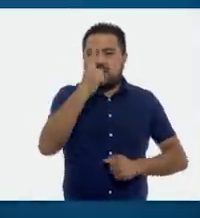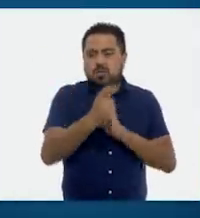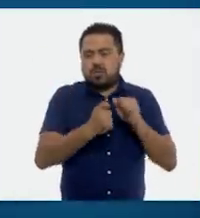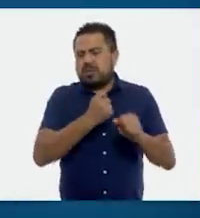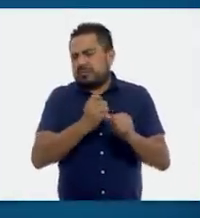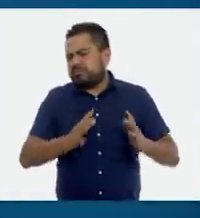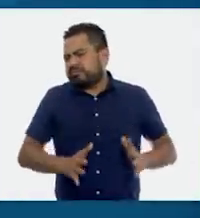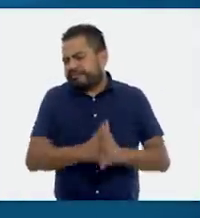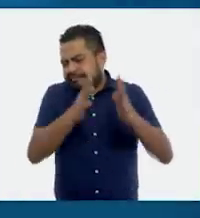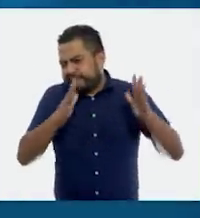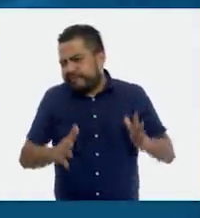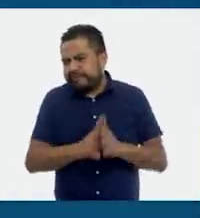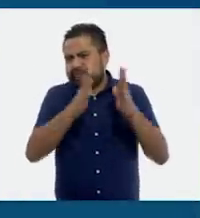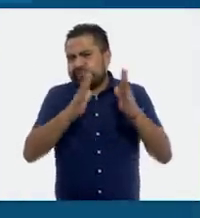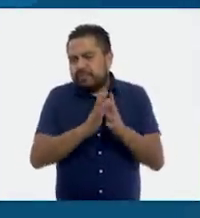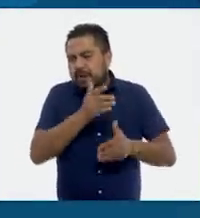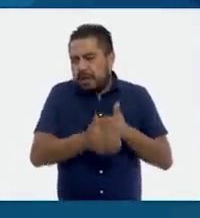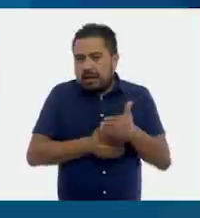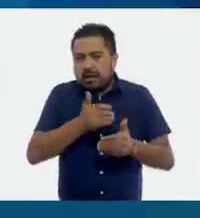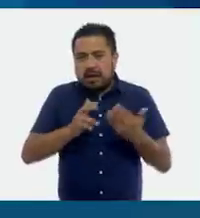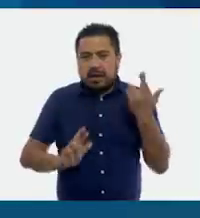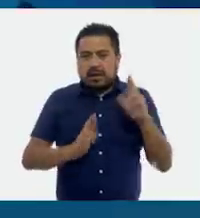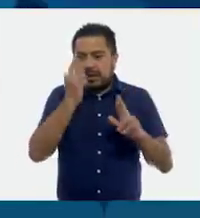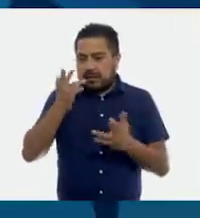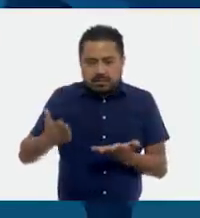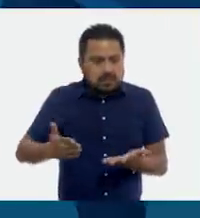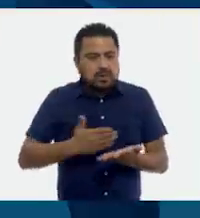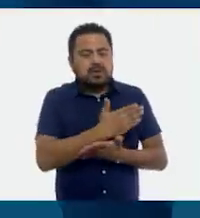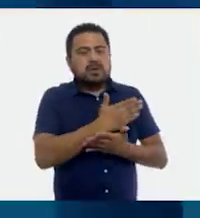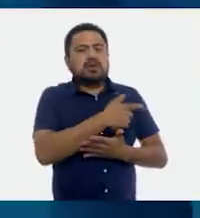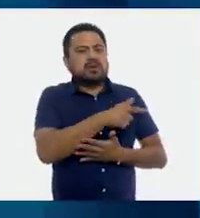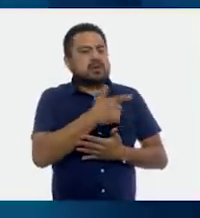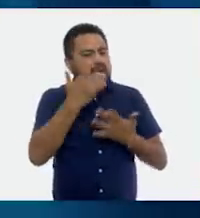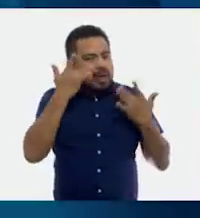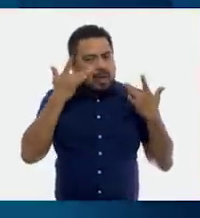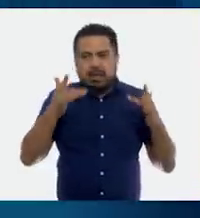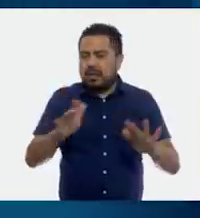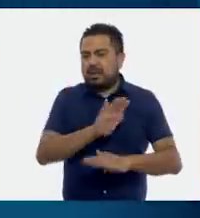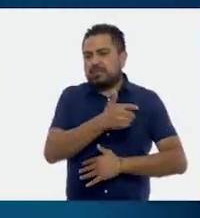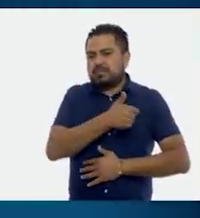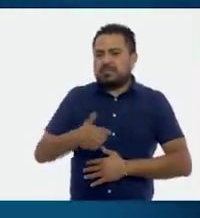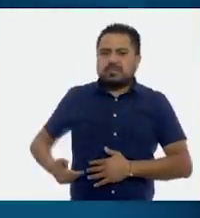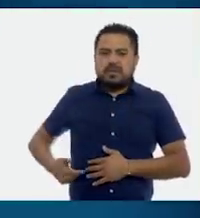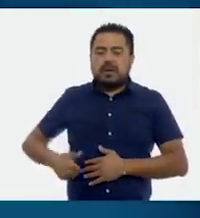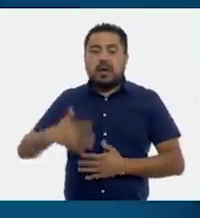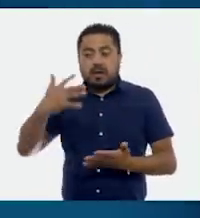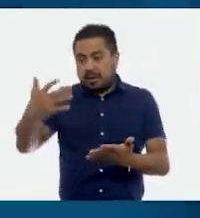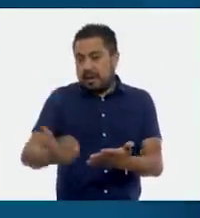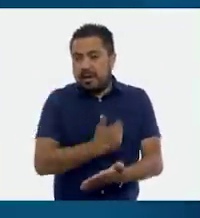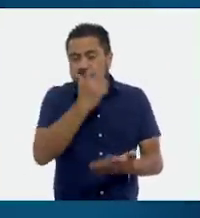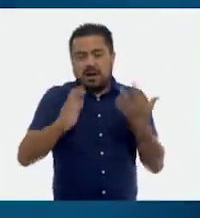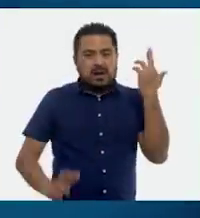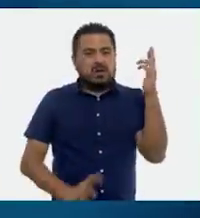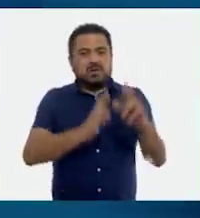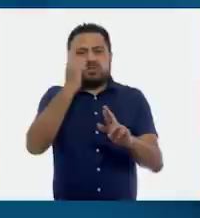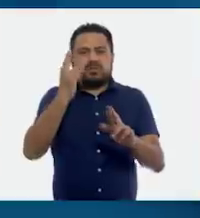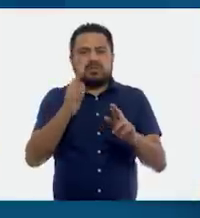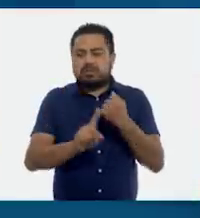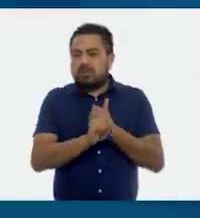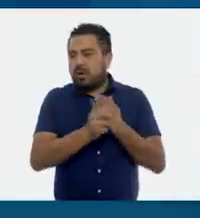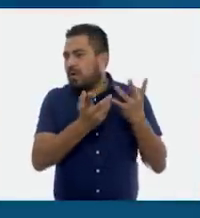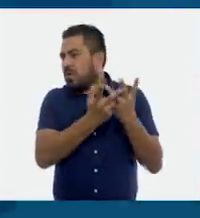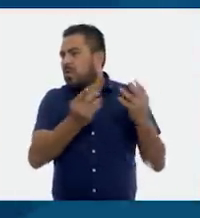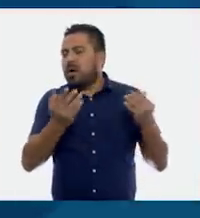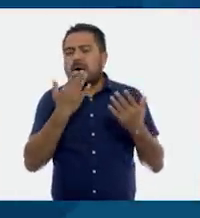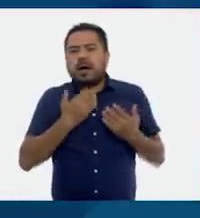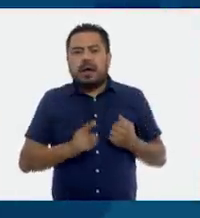intensos combates, el avance de los revolucionarios obligó a Huerta a renunciar. Pero el triunfo revolucionario no resolvió los